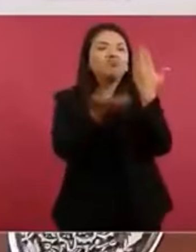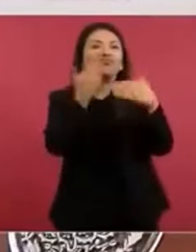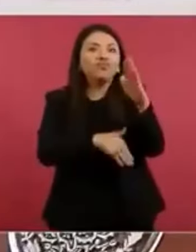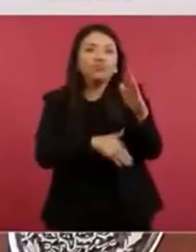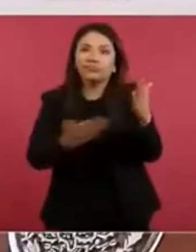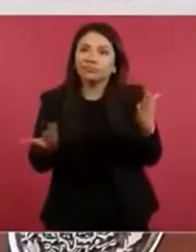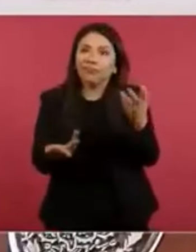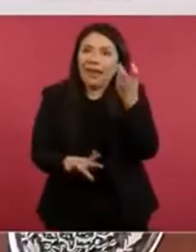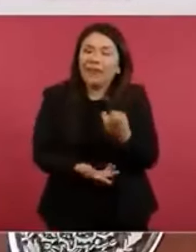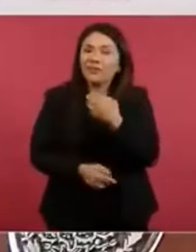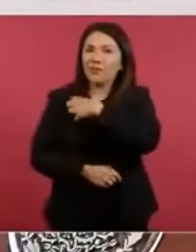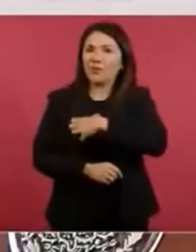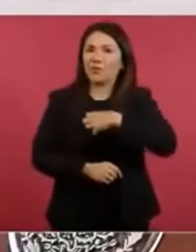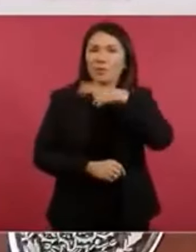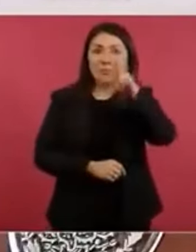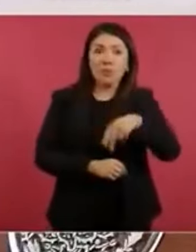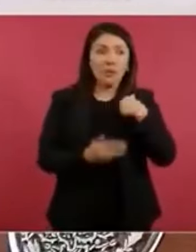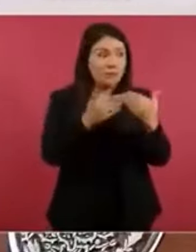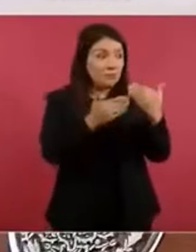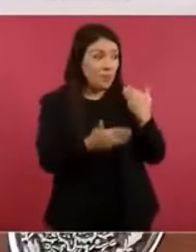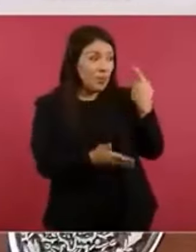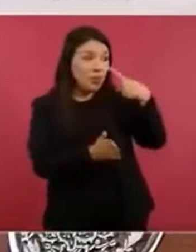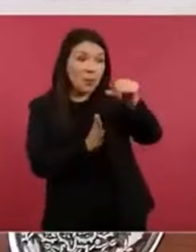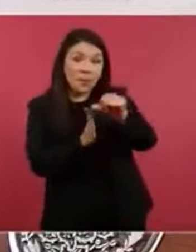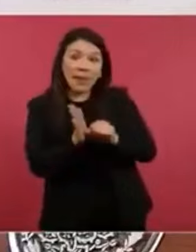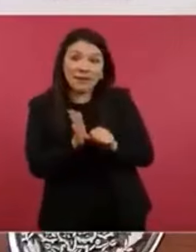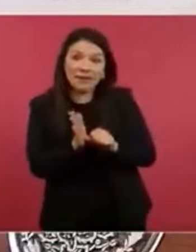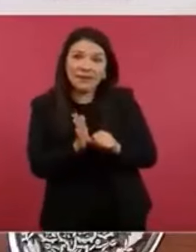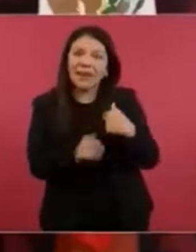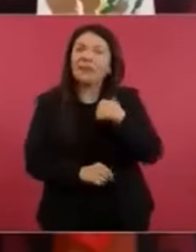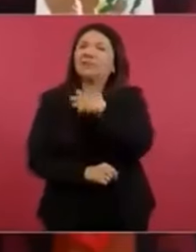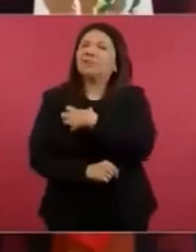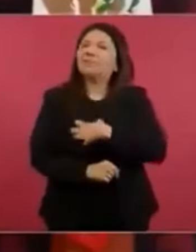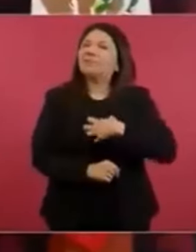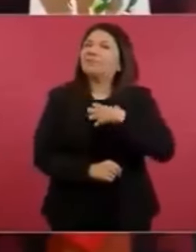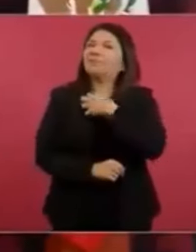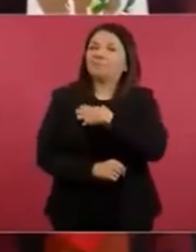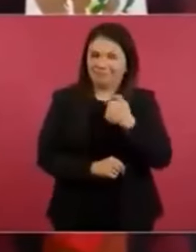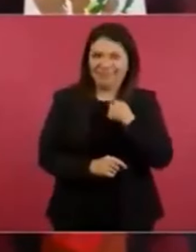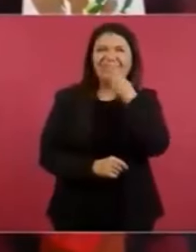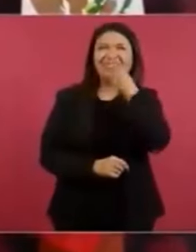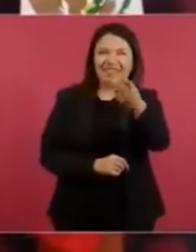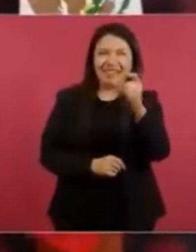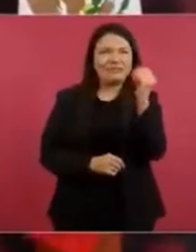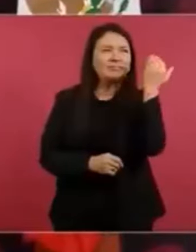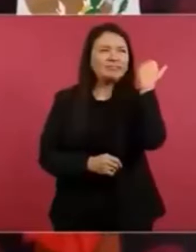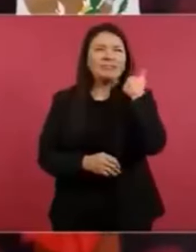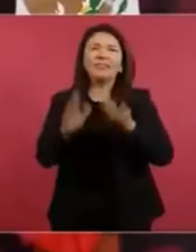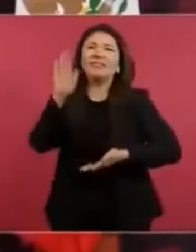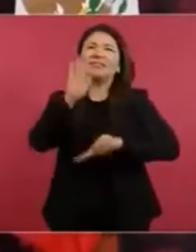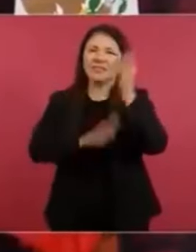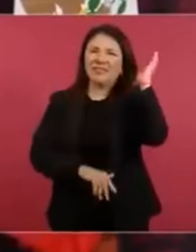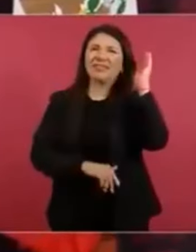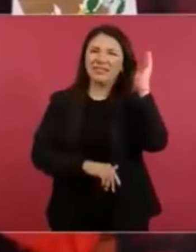muy contento. Yo llevo un mes muy contento, lo dije ahora que fuimos a un